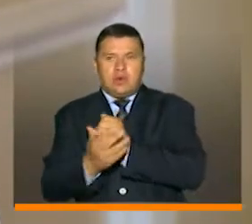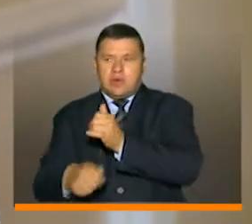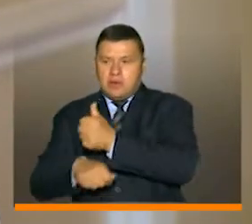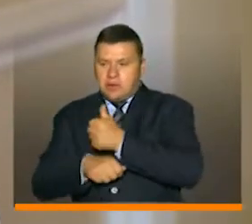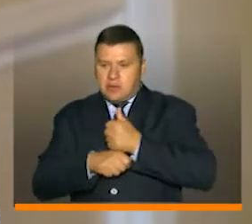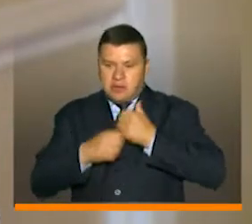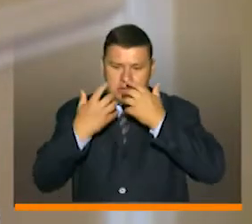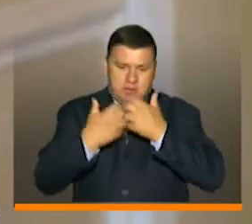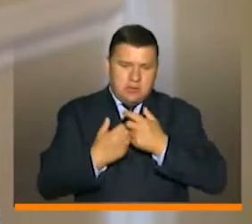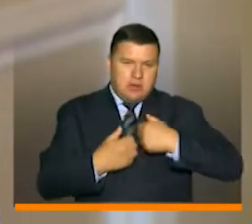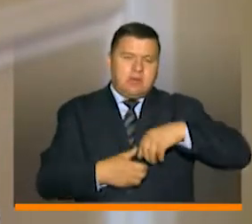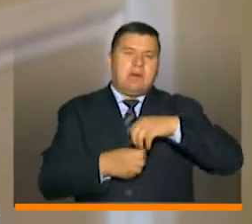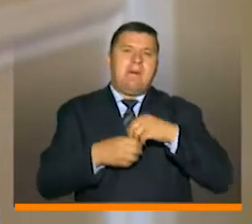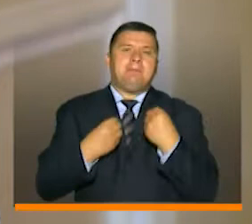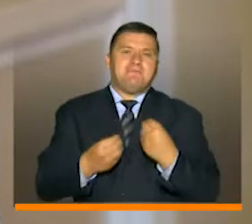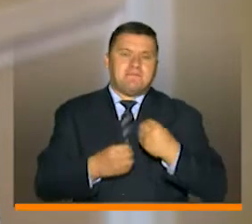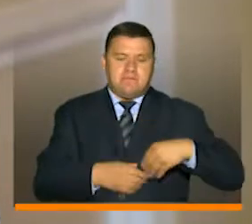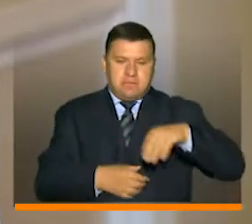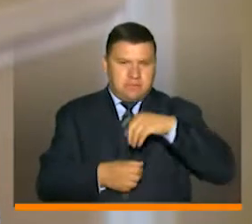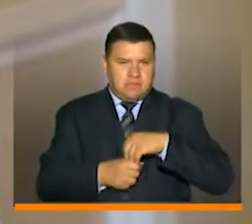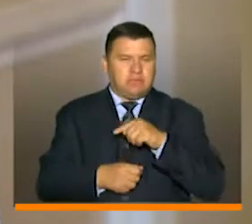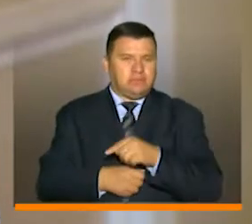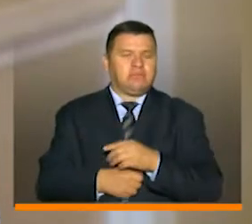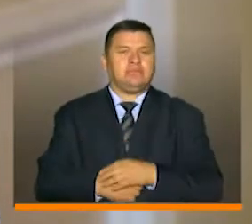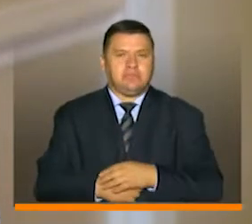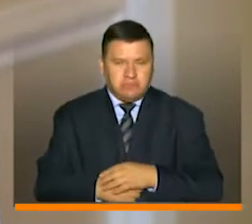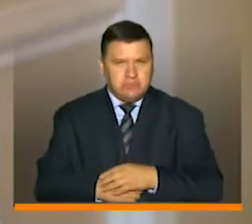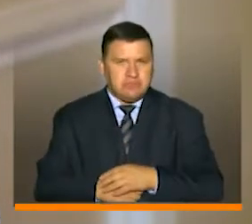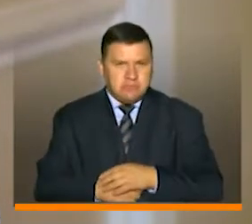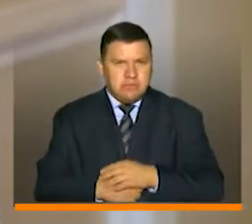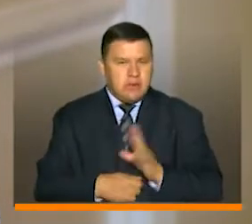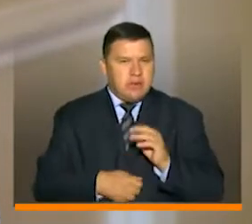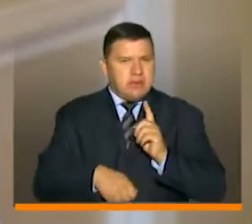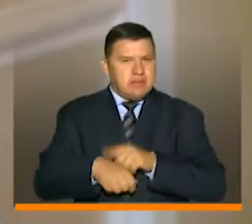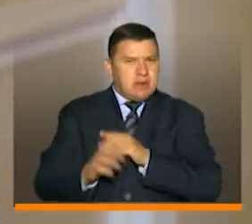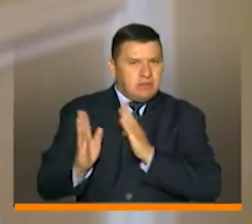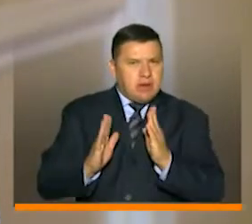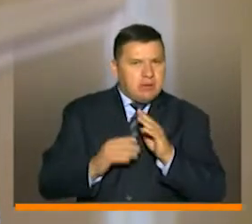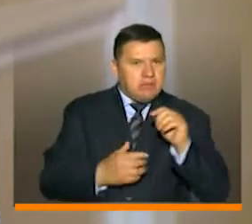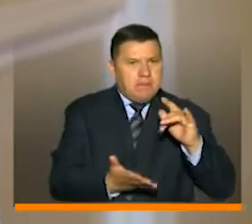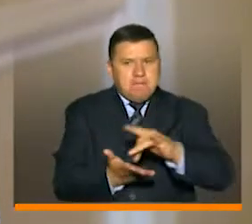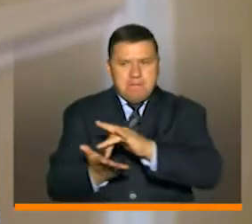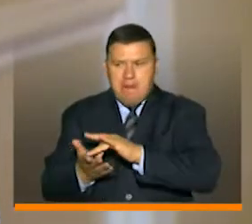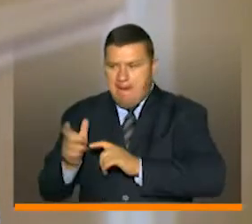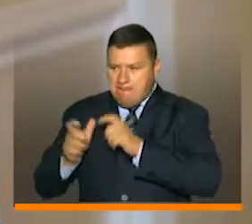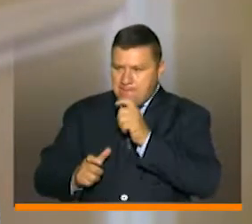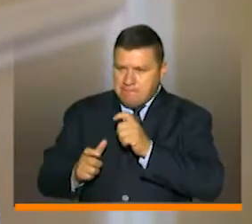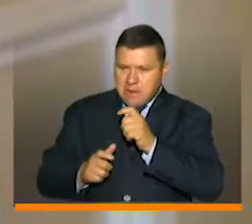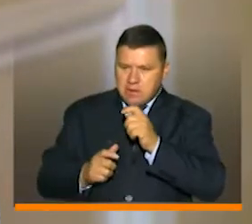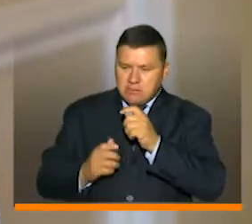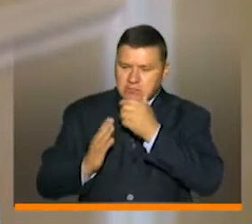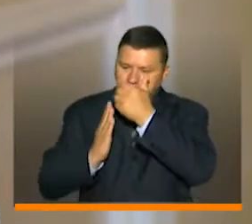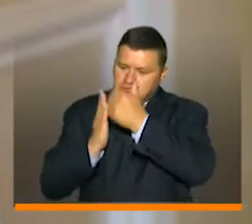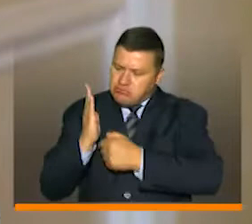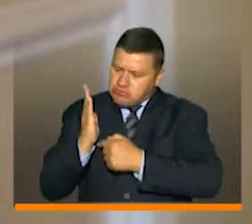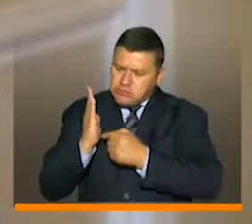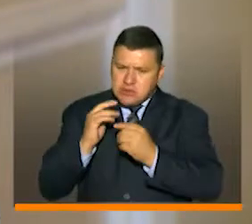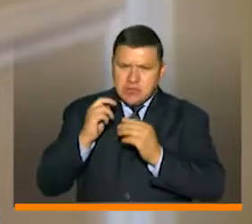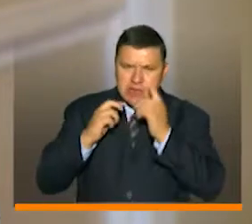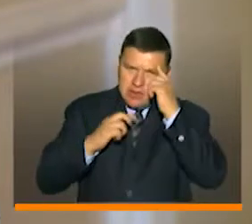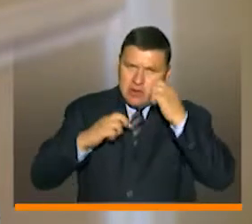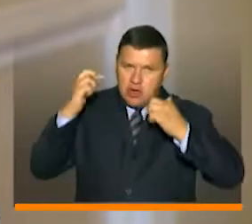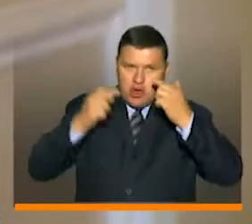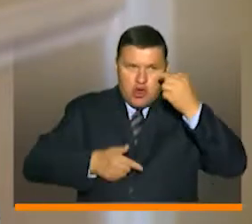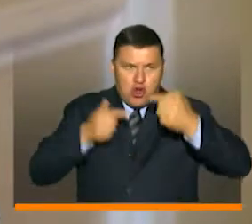las empresas, para que sean en todo momento y lugar personas que reúnan los máximos niveles